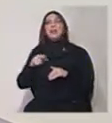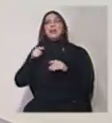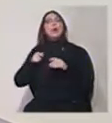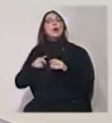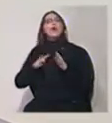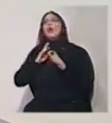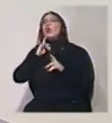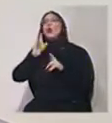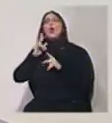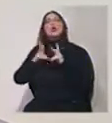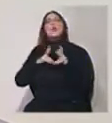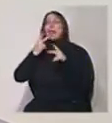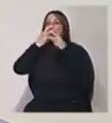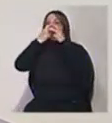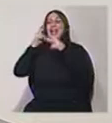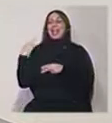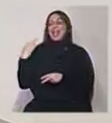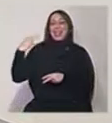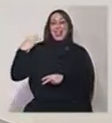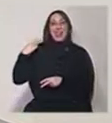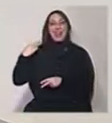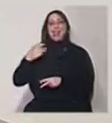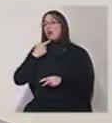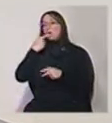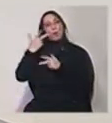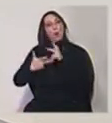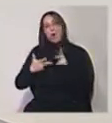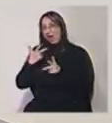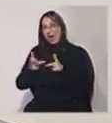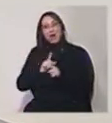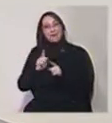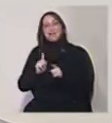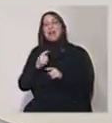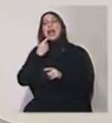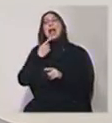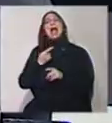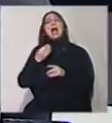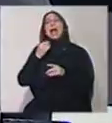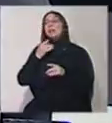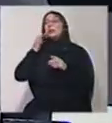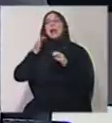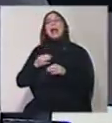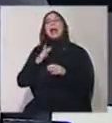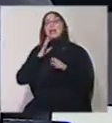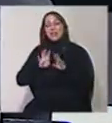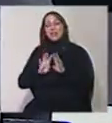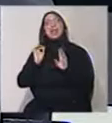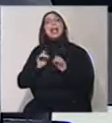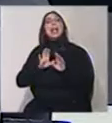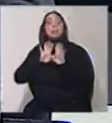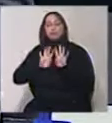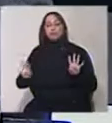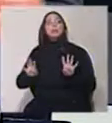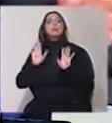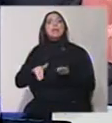estoy hablando de los generales. Hoy se habló que 44% están en condiciones de pobreza. Exactamente. Entonces, estamos hablando de la tropa. De la tropa, de